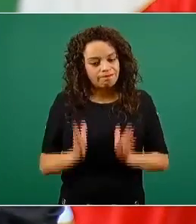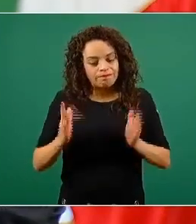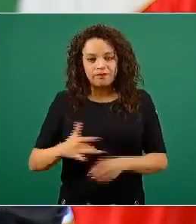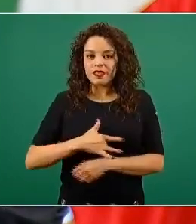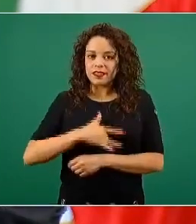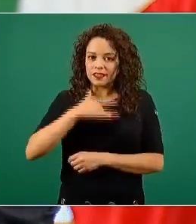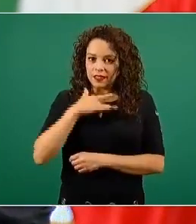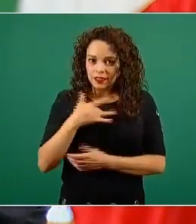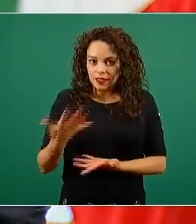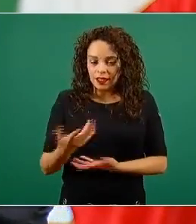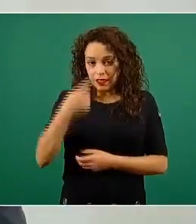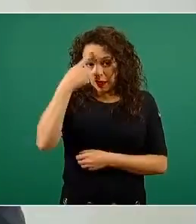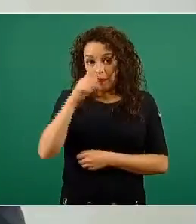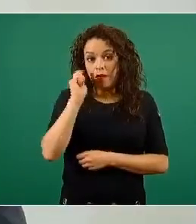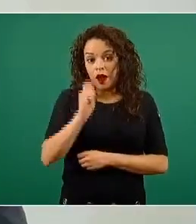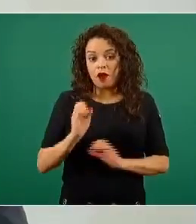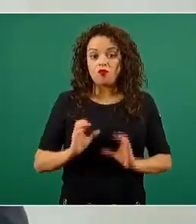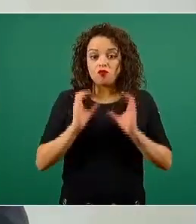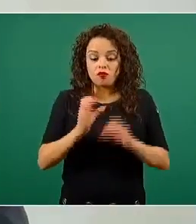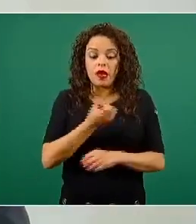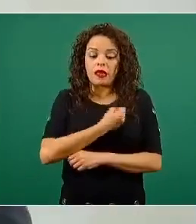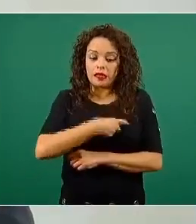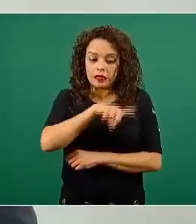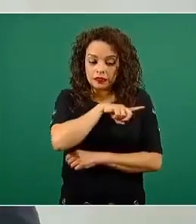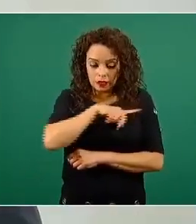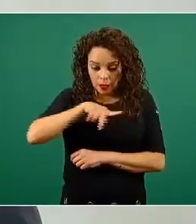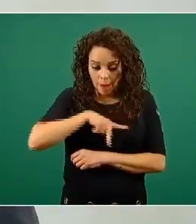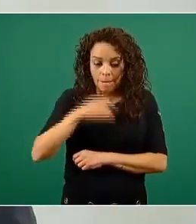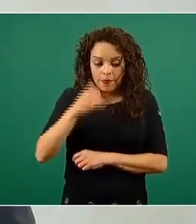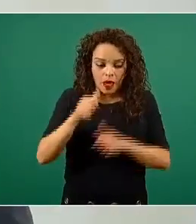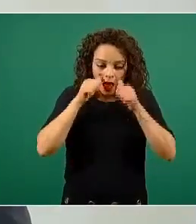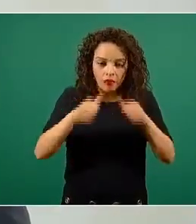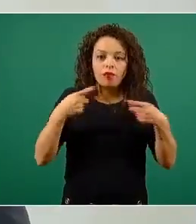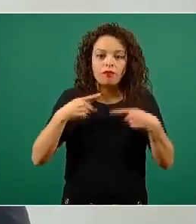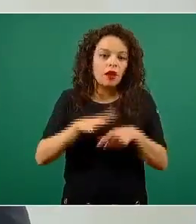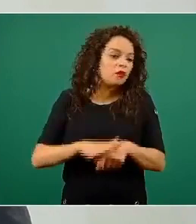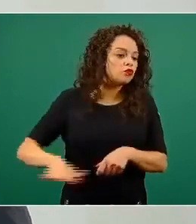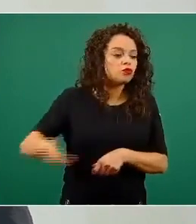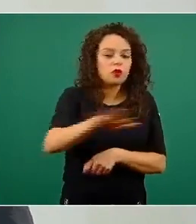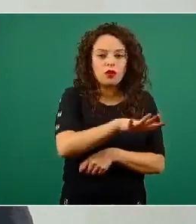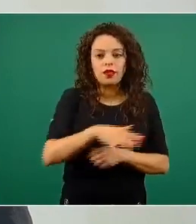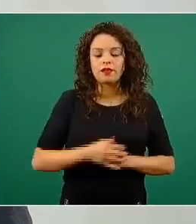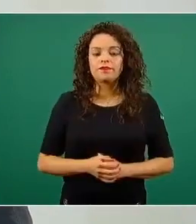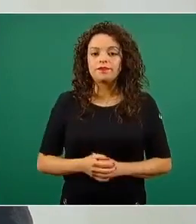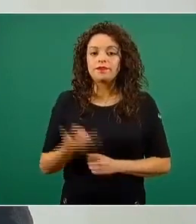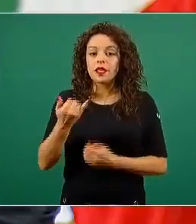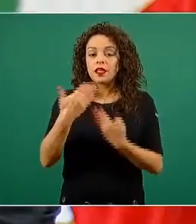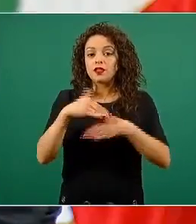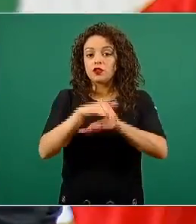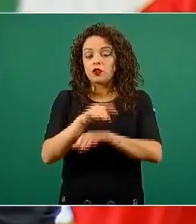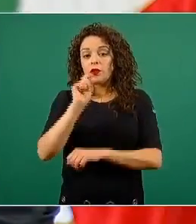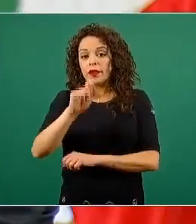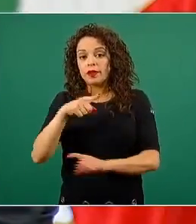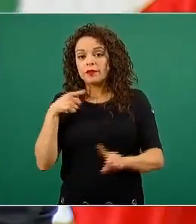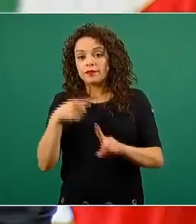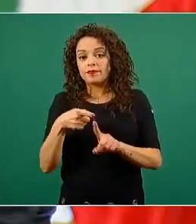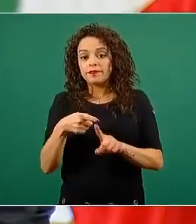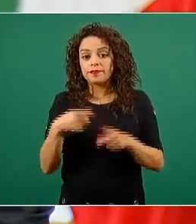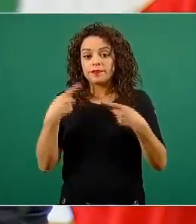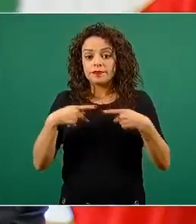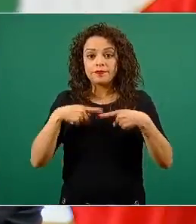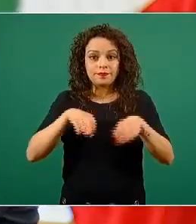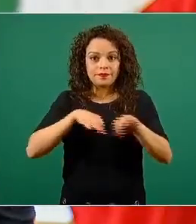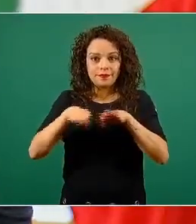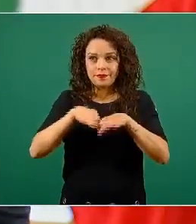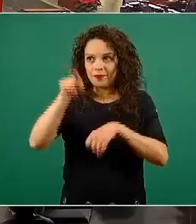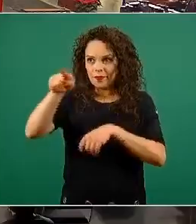propia salud y obviamente en la atención de las personas. Y respecto al dato de personal de